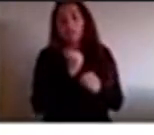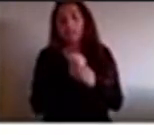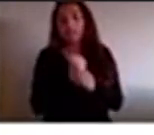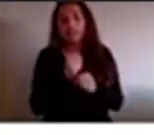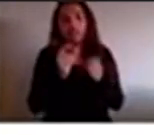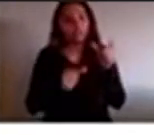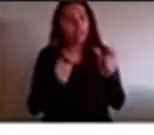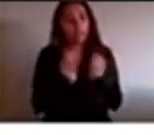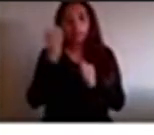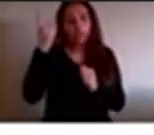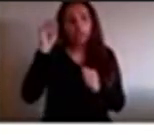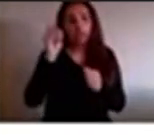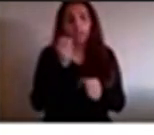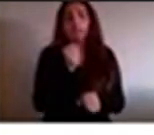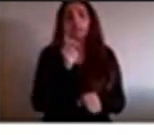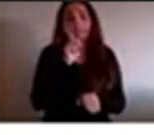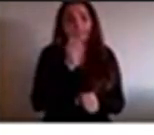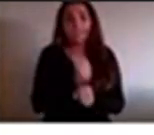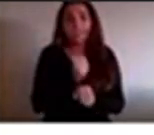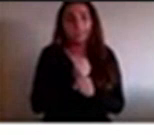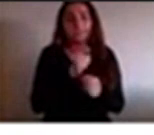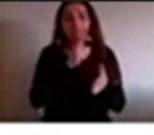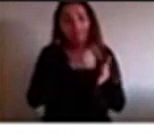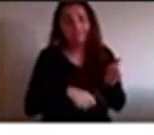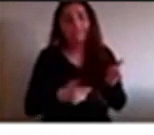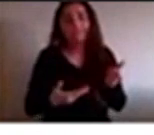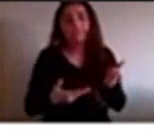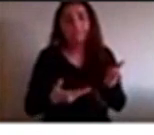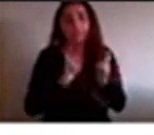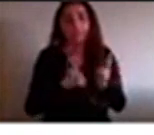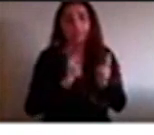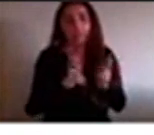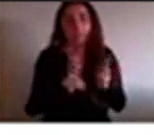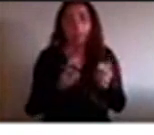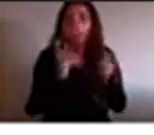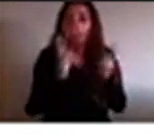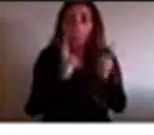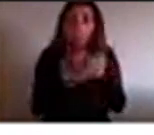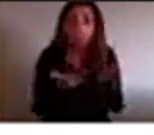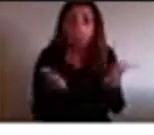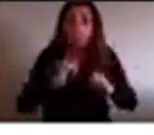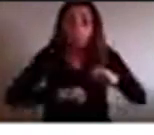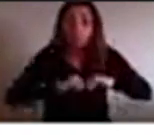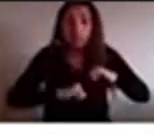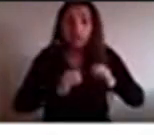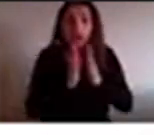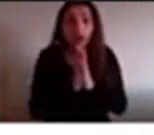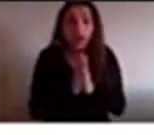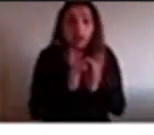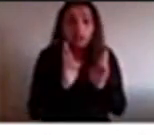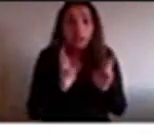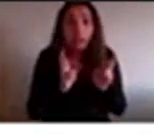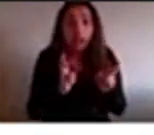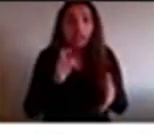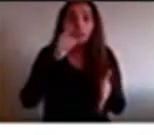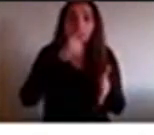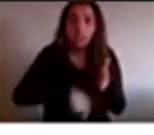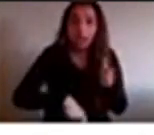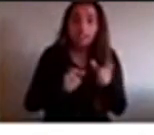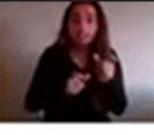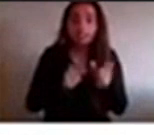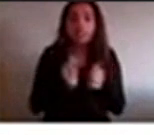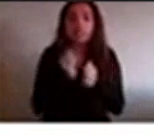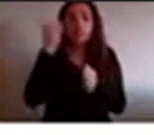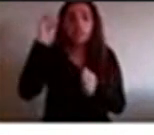que están dentro de esta ponencia contraten a gente con discapacidad, tal